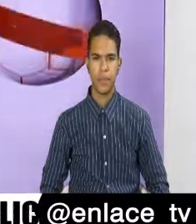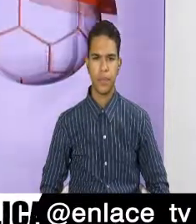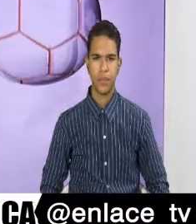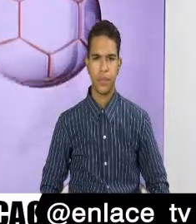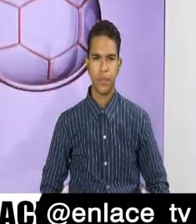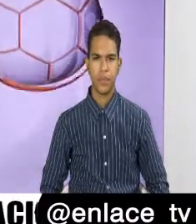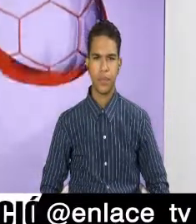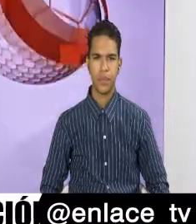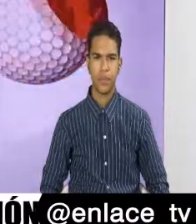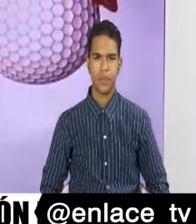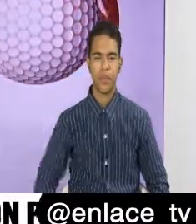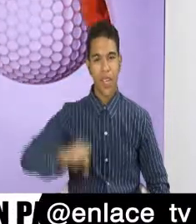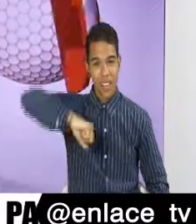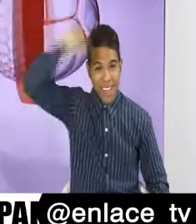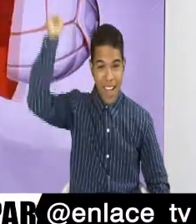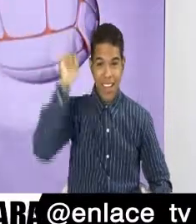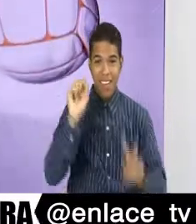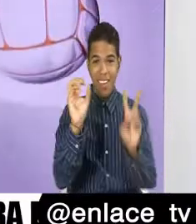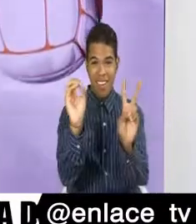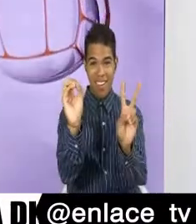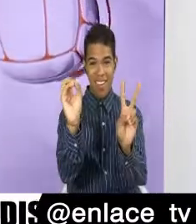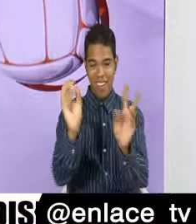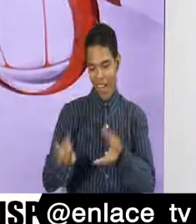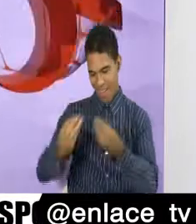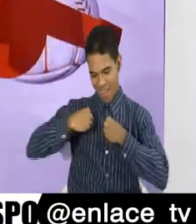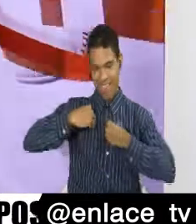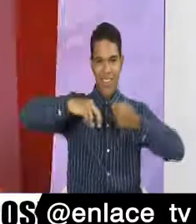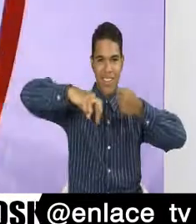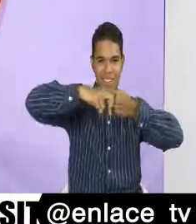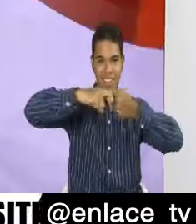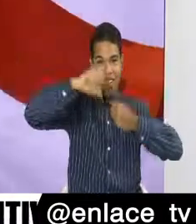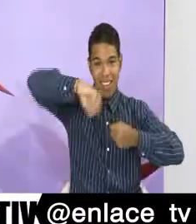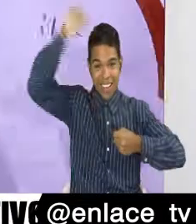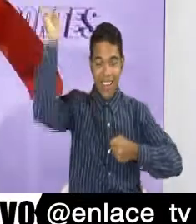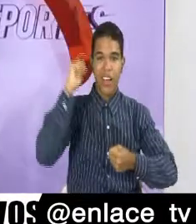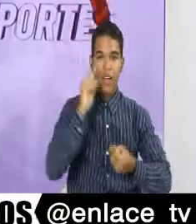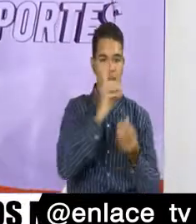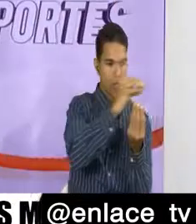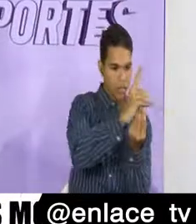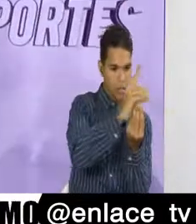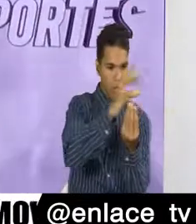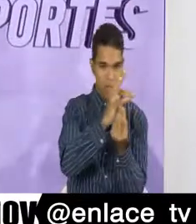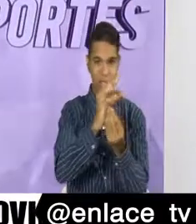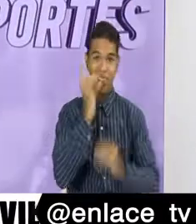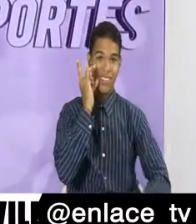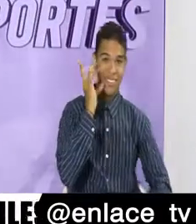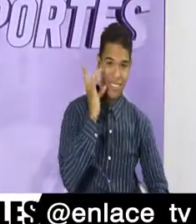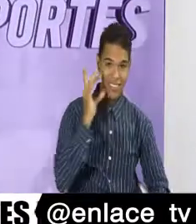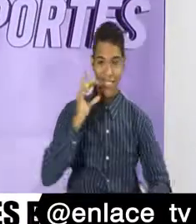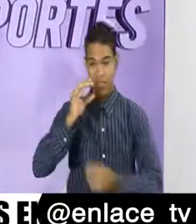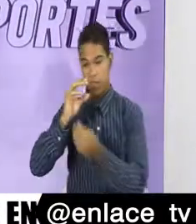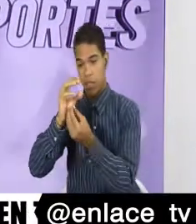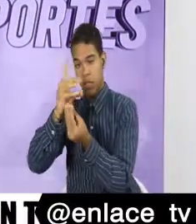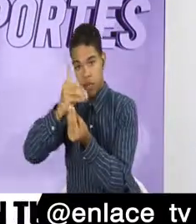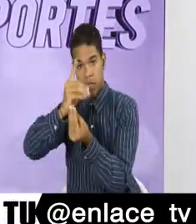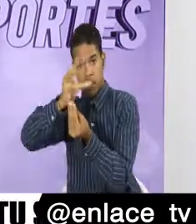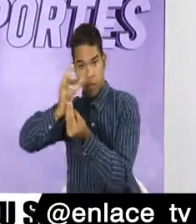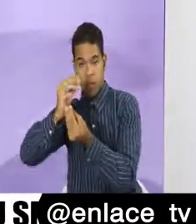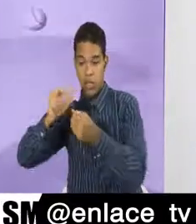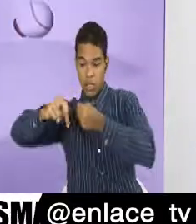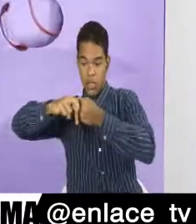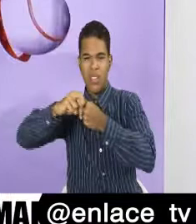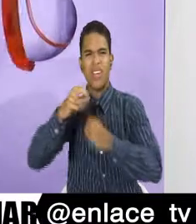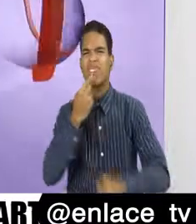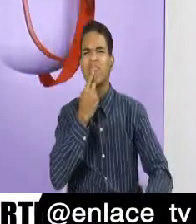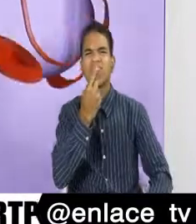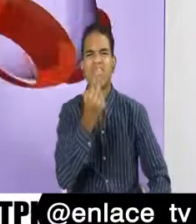Logrado ese 2-0 que benefició a la Alianza Petrolera, los técnicos de ambos clubes reaccionaron al término del compromiso